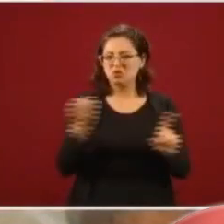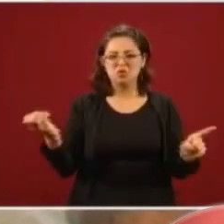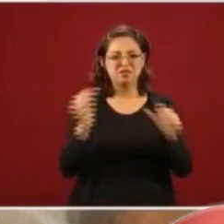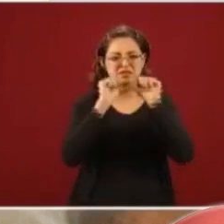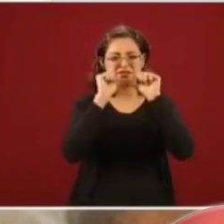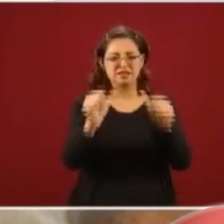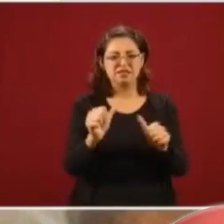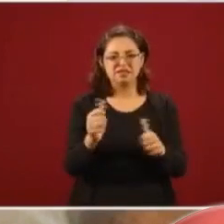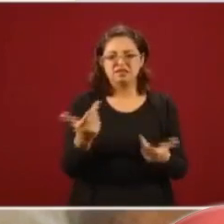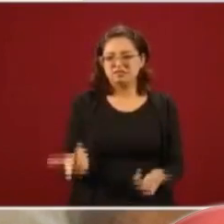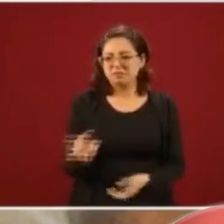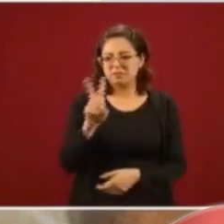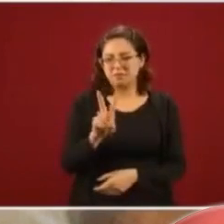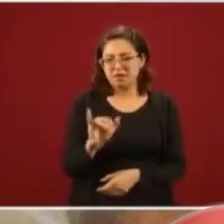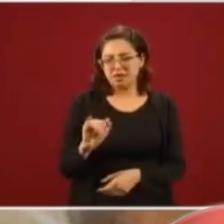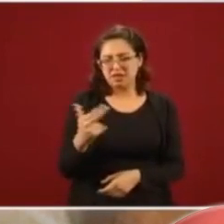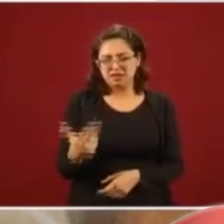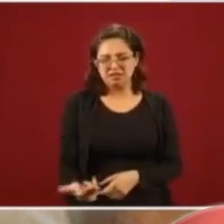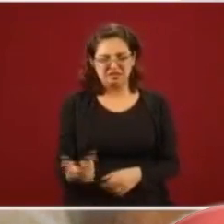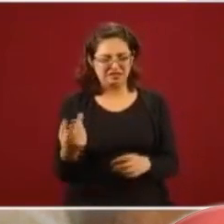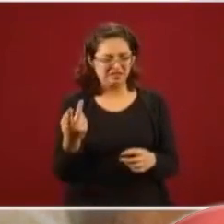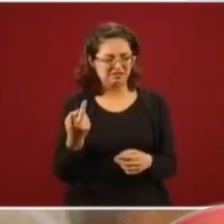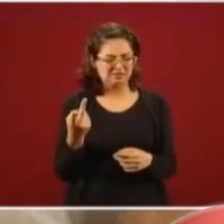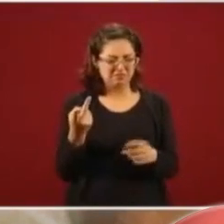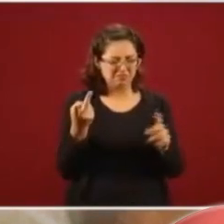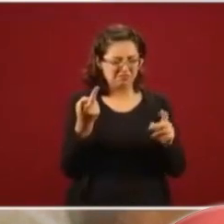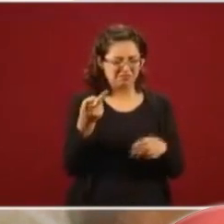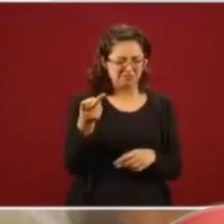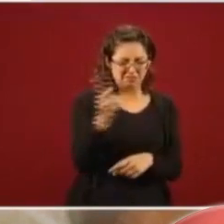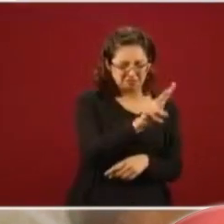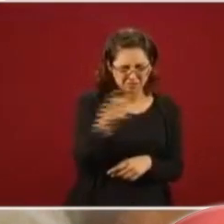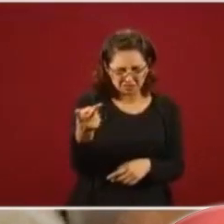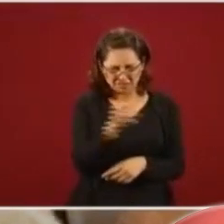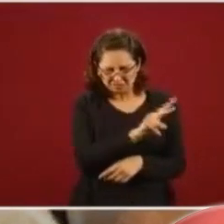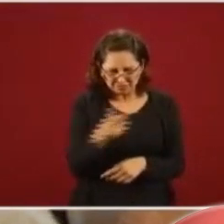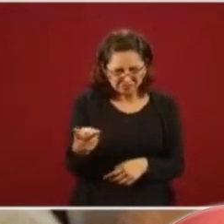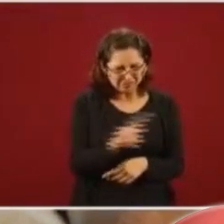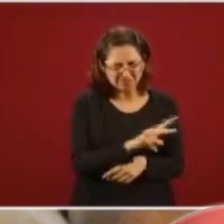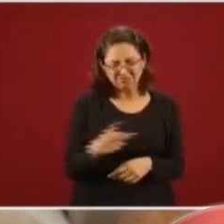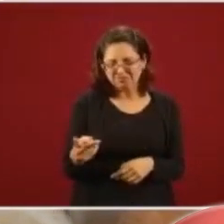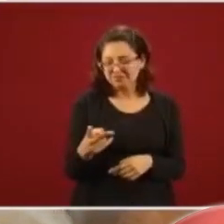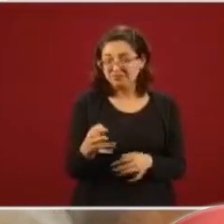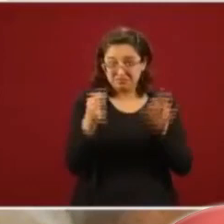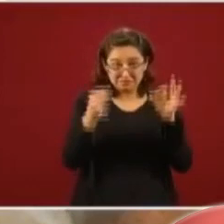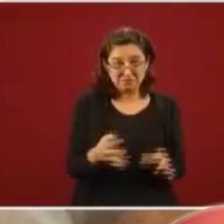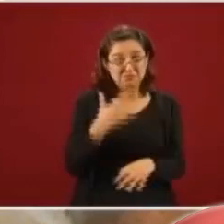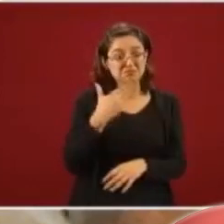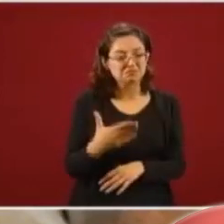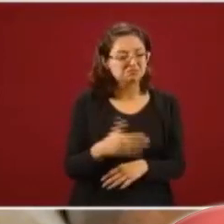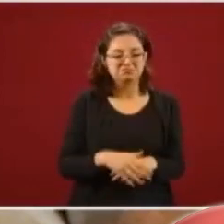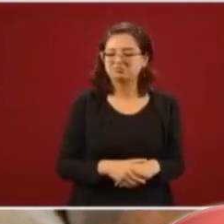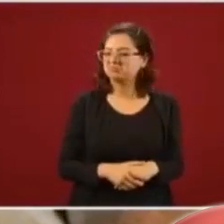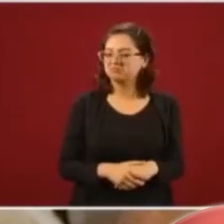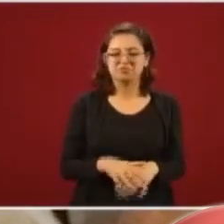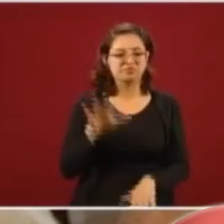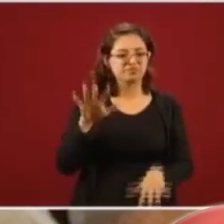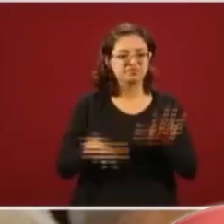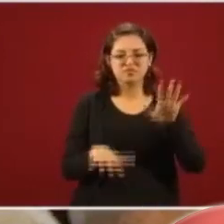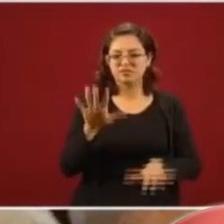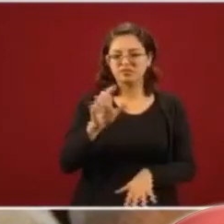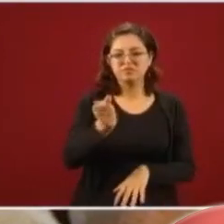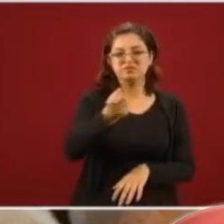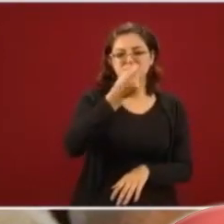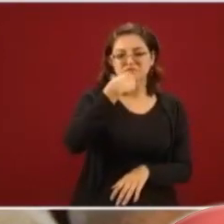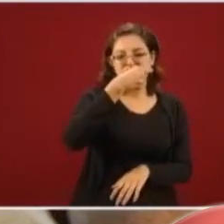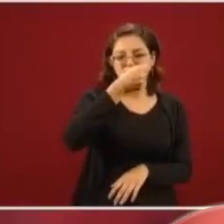VIH, porque son combinaciones no adecuadas. En muchos casos encontramos uso de